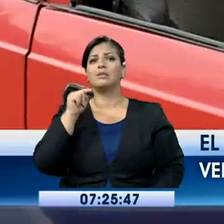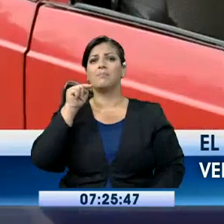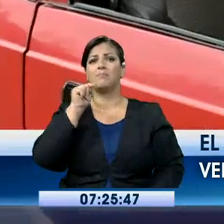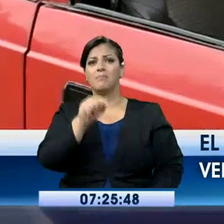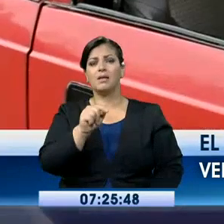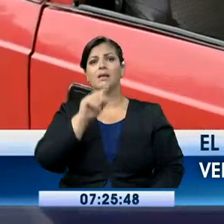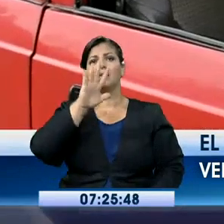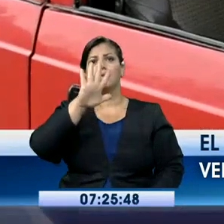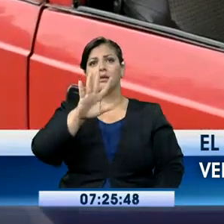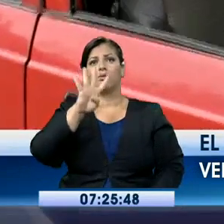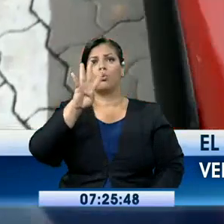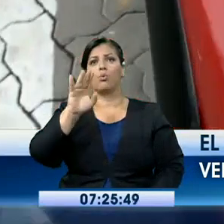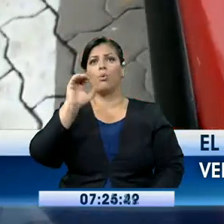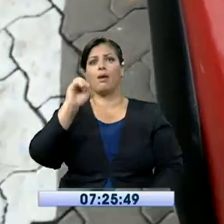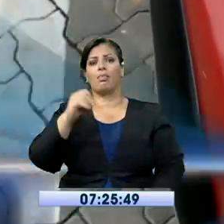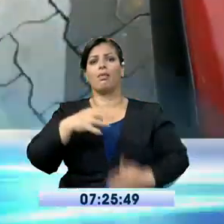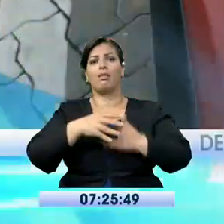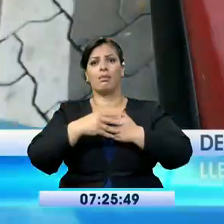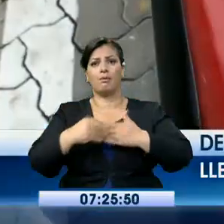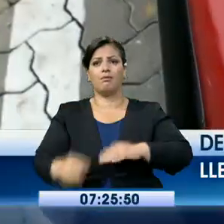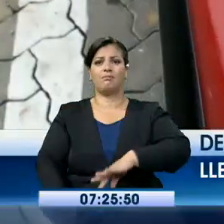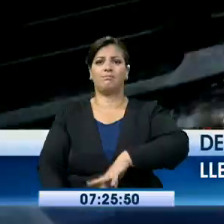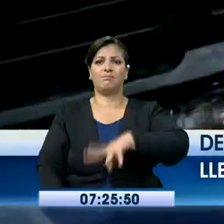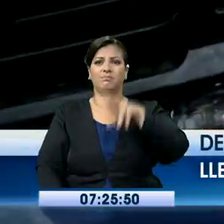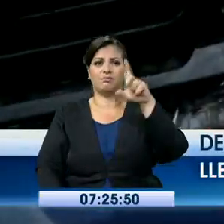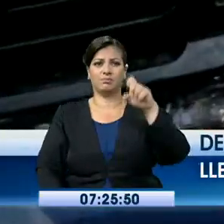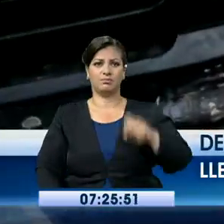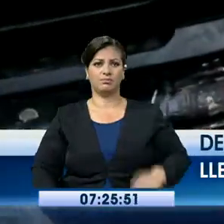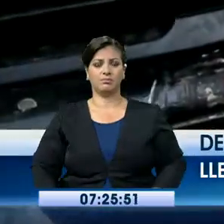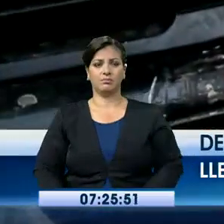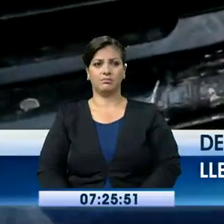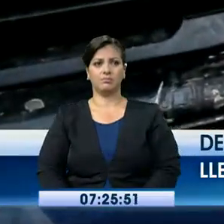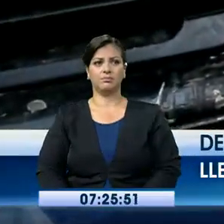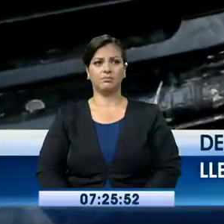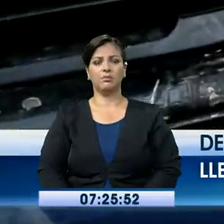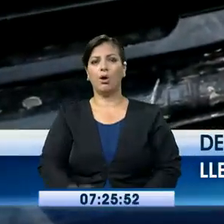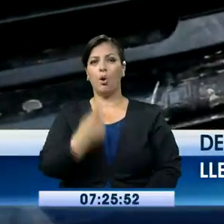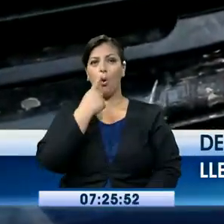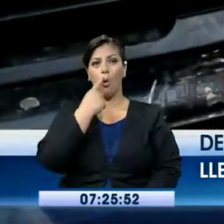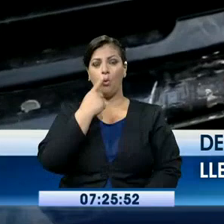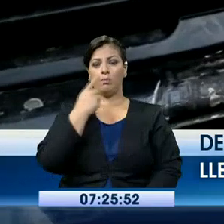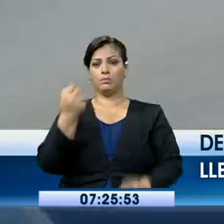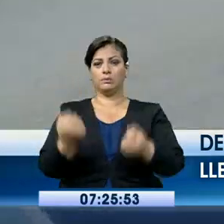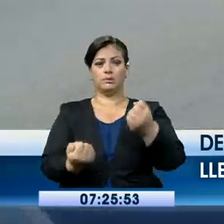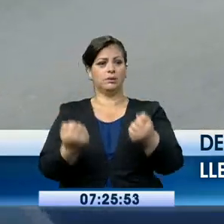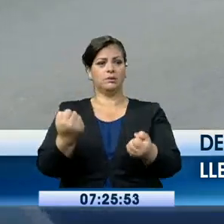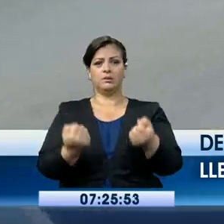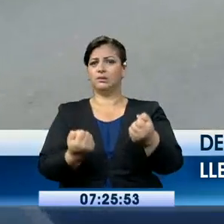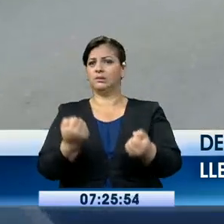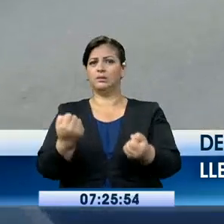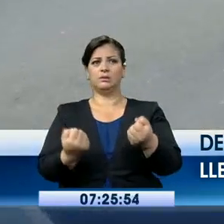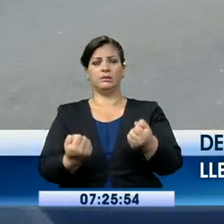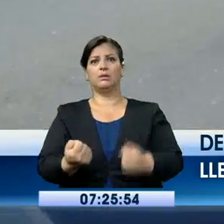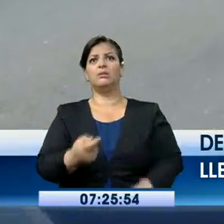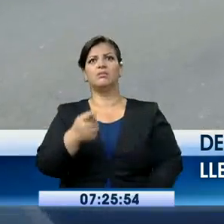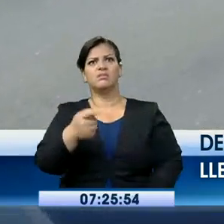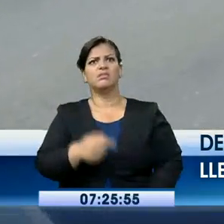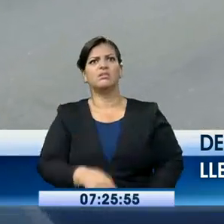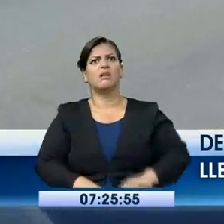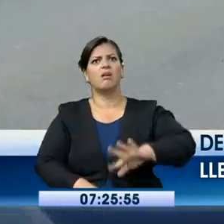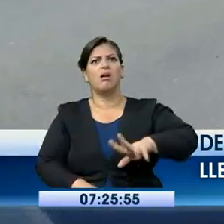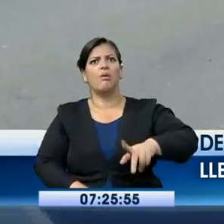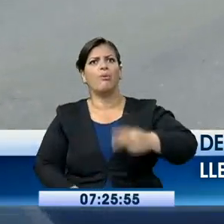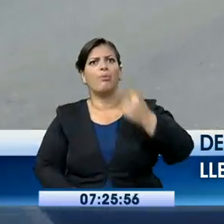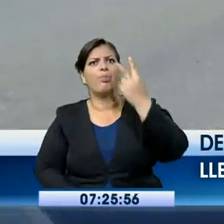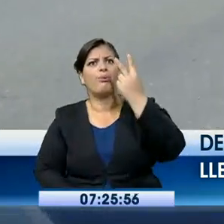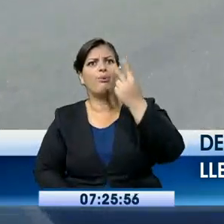$12,540 efectivamente. En su intento por impedir que los sujetos se llevaran el dinero, impactó una de las motocicletas en que